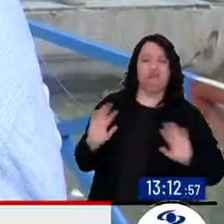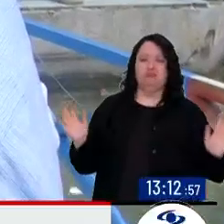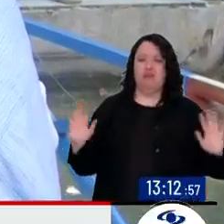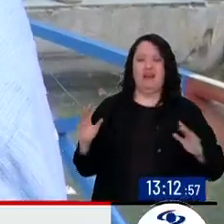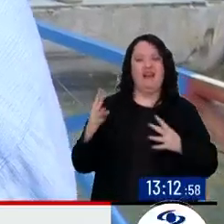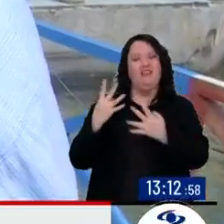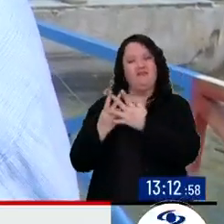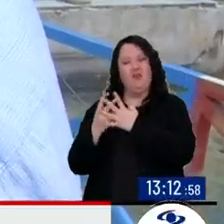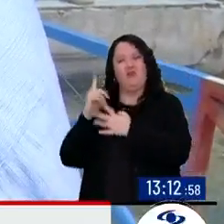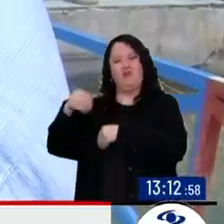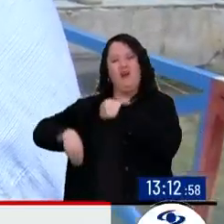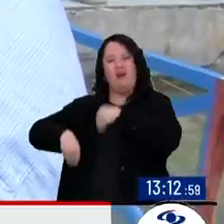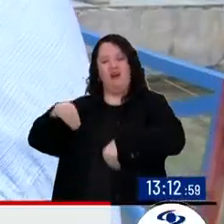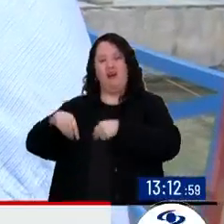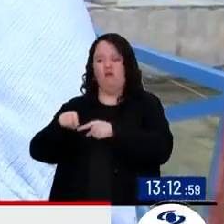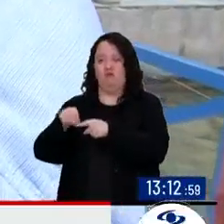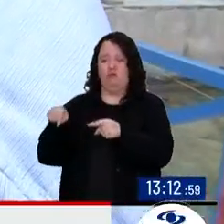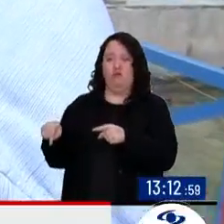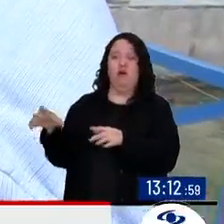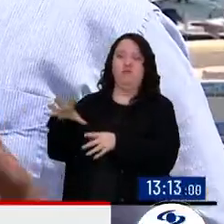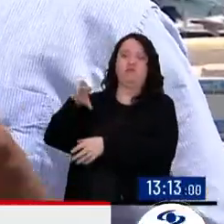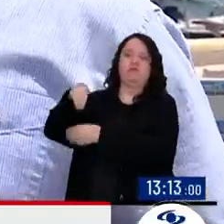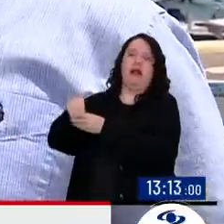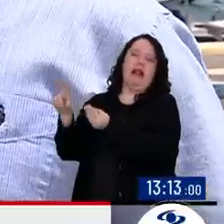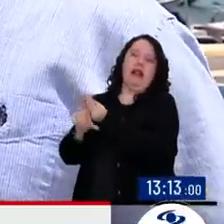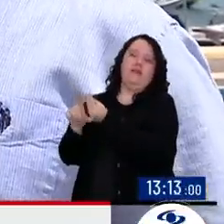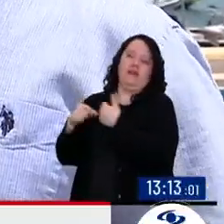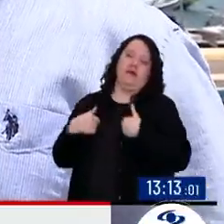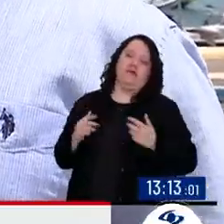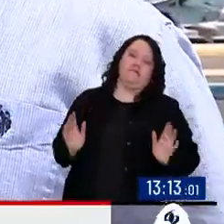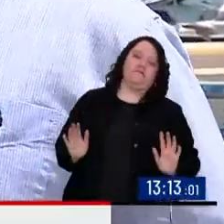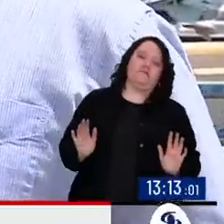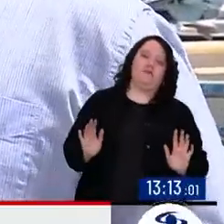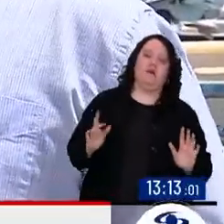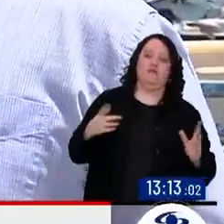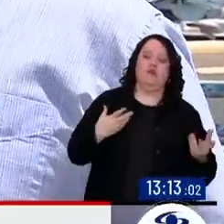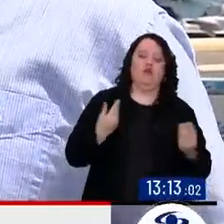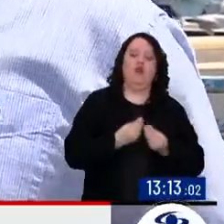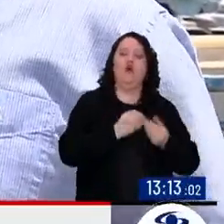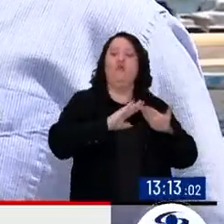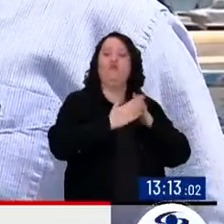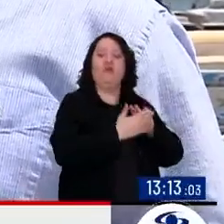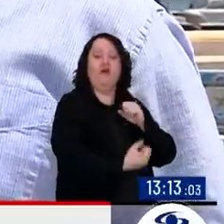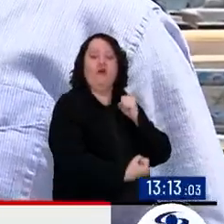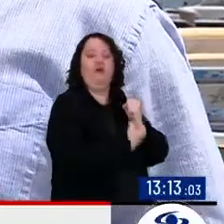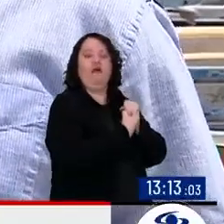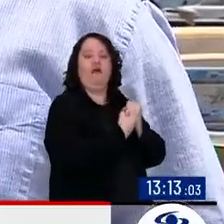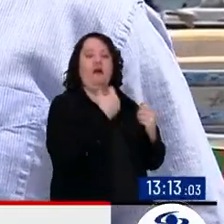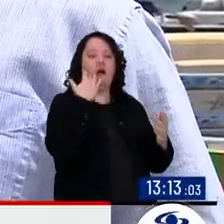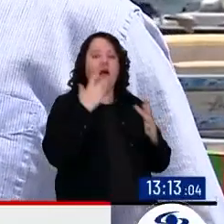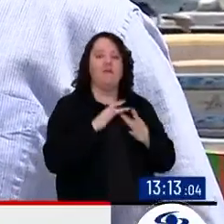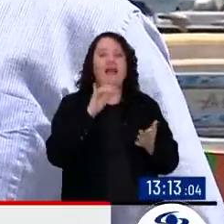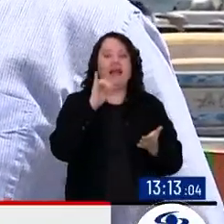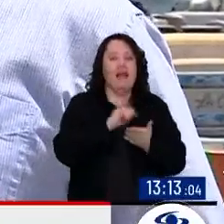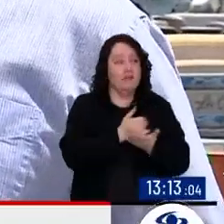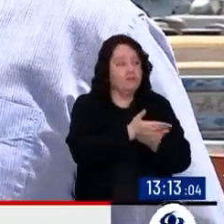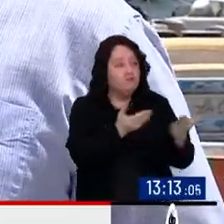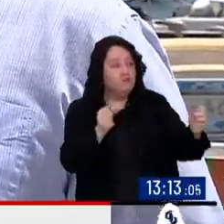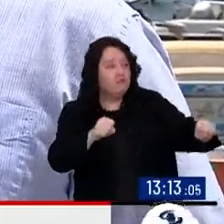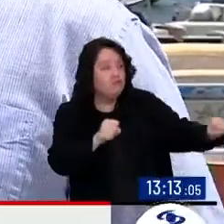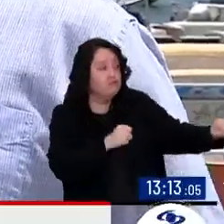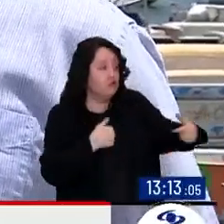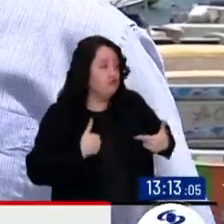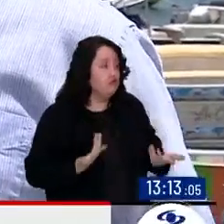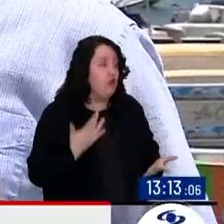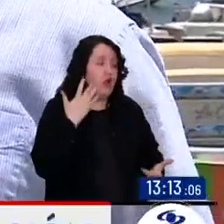presos por corrupción. Todas esas personas están en el Partido Liberal. Yo tengo el acompañamiento de la comunidad y con ellos es que busqué el aval del pueblo y voy a